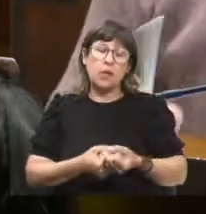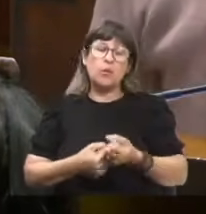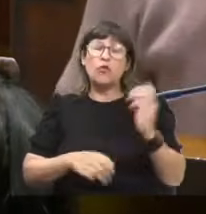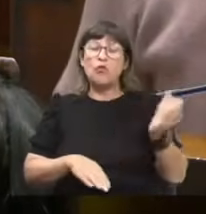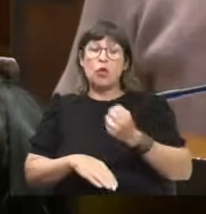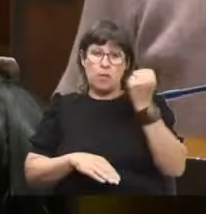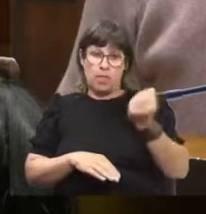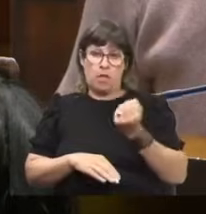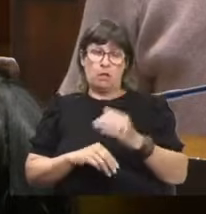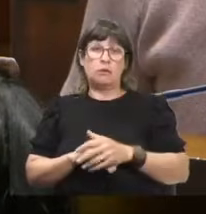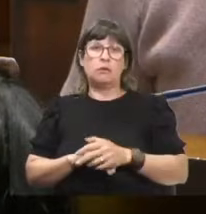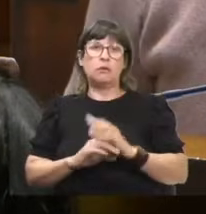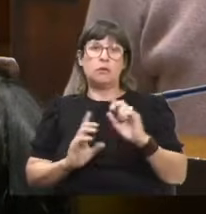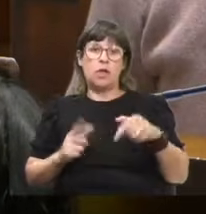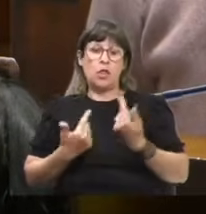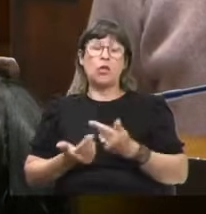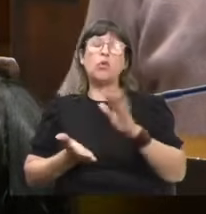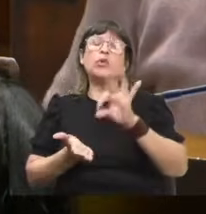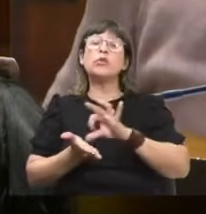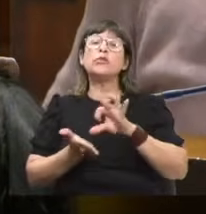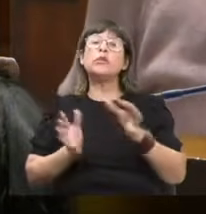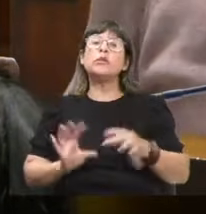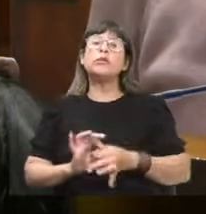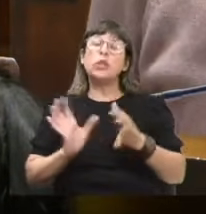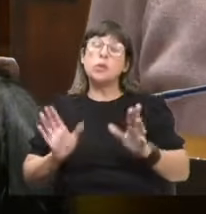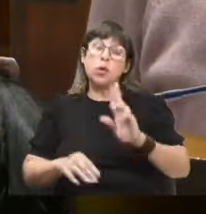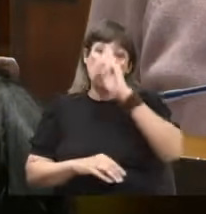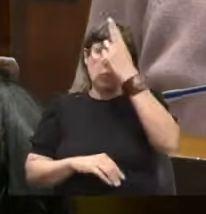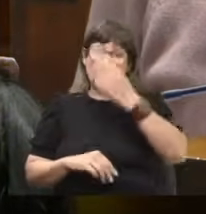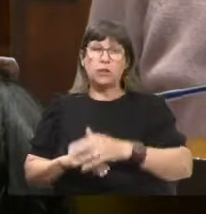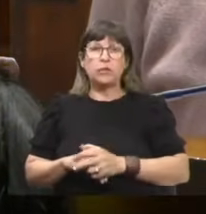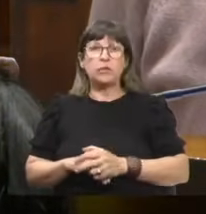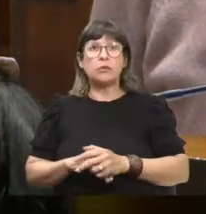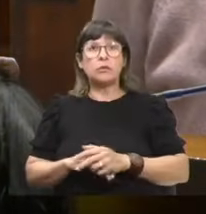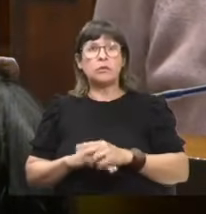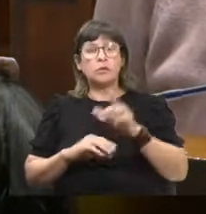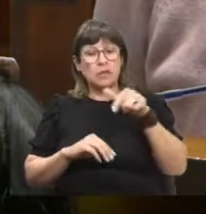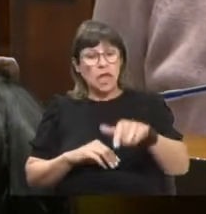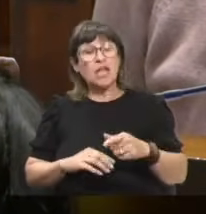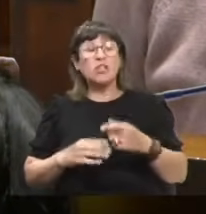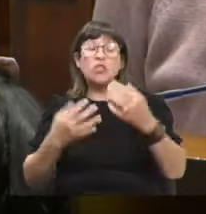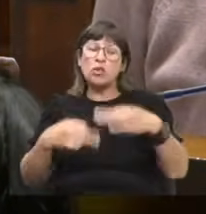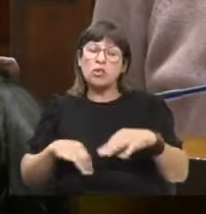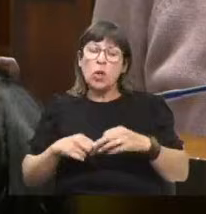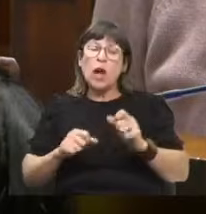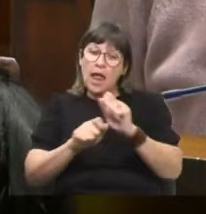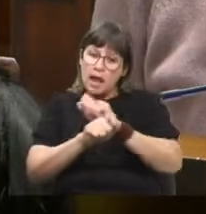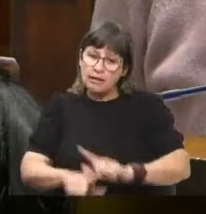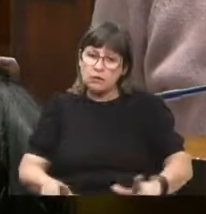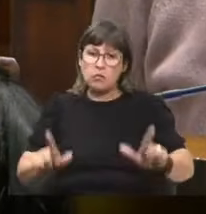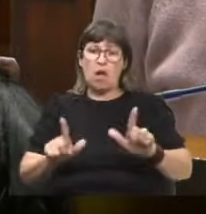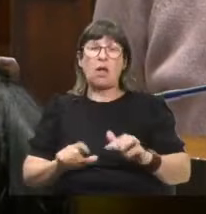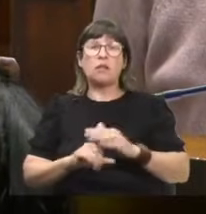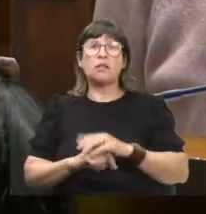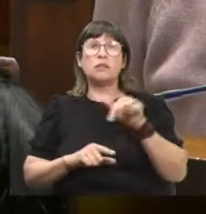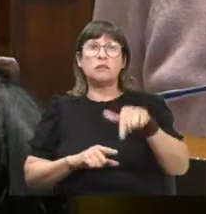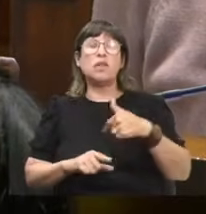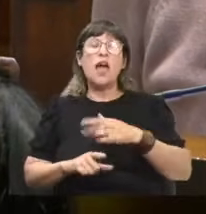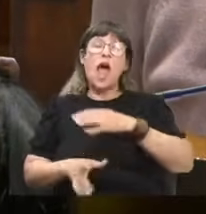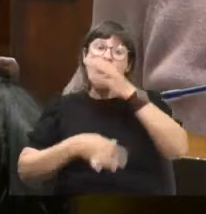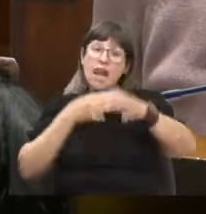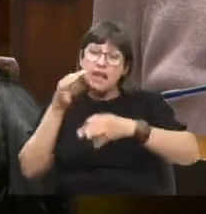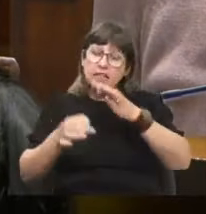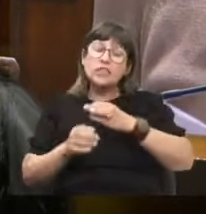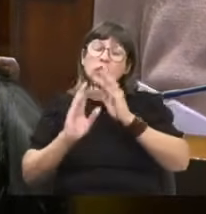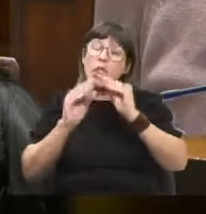fundamentales de nuestro sistema democrático uruguayo, ya que garantiza la transparencia, la rendición de